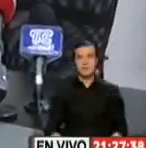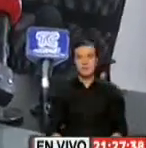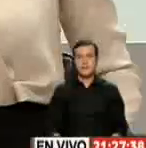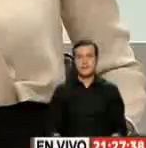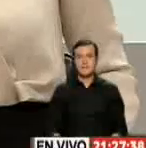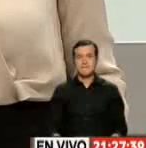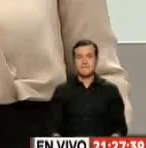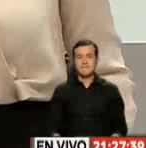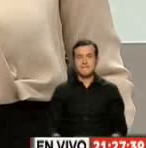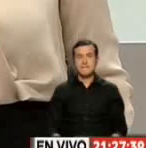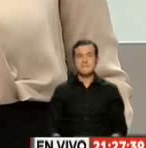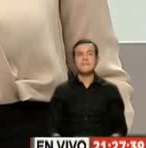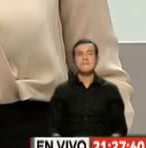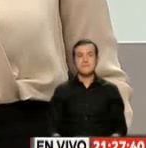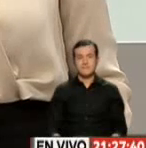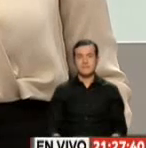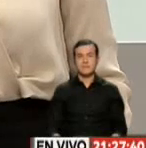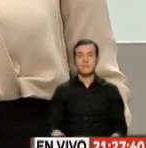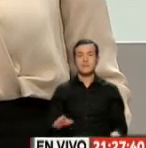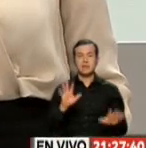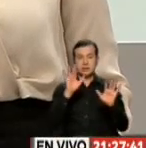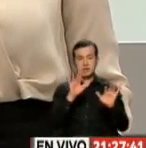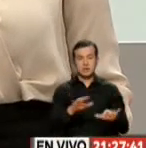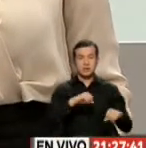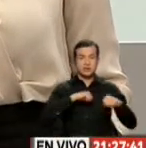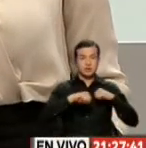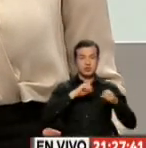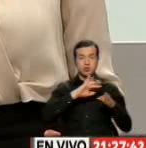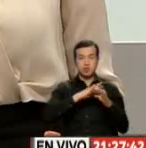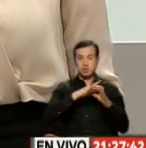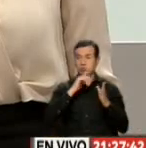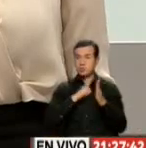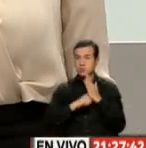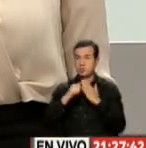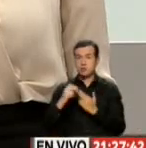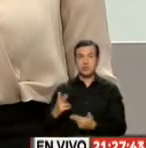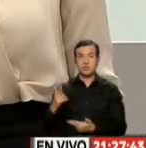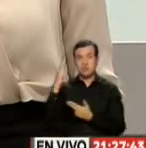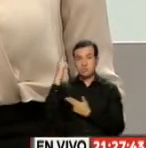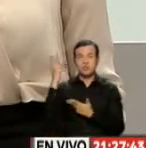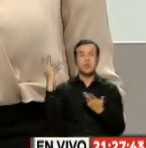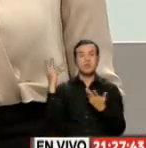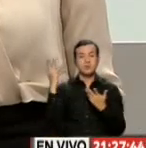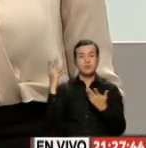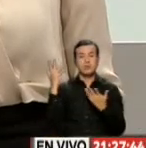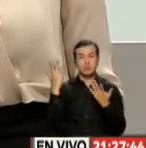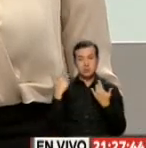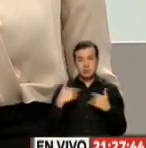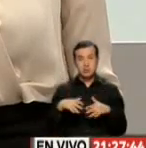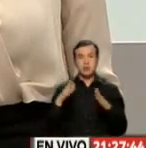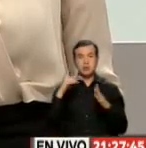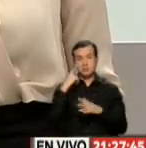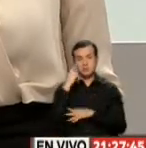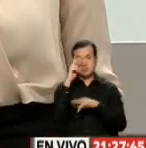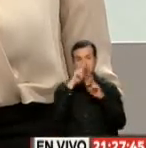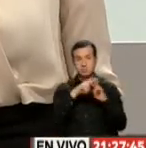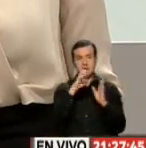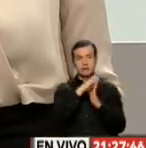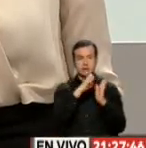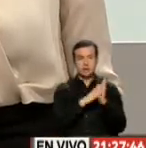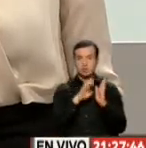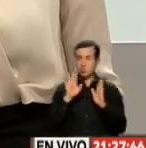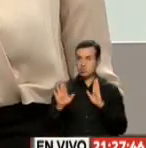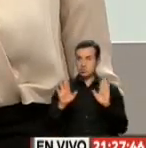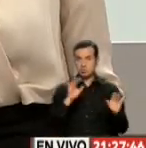Telediario. La fusión de la Secretaría de Gestión de Riesgos con el Ministerio de Defensa se ejecutará una vez que sean revisados los estatutos de